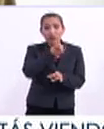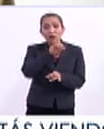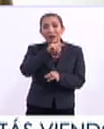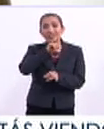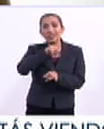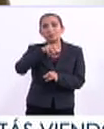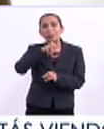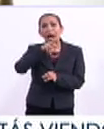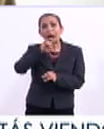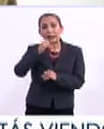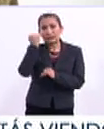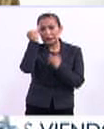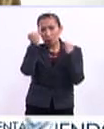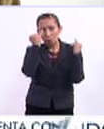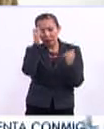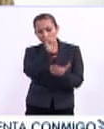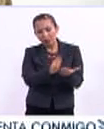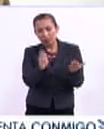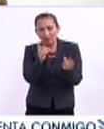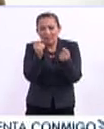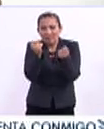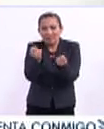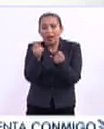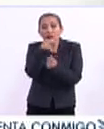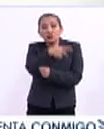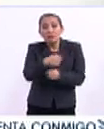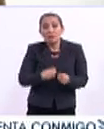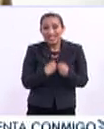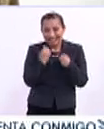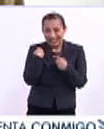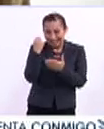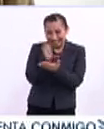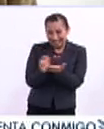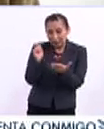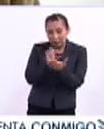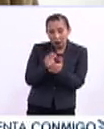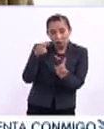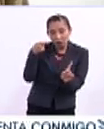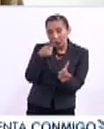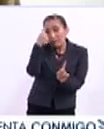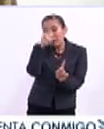fue un autor irreverente. La primera parte de su vida intelectual la